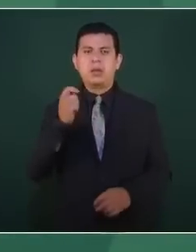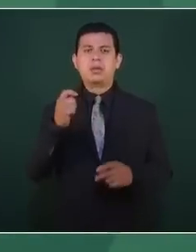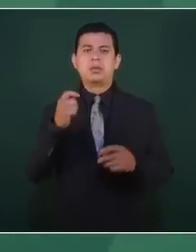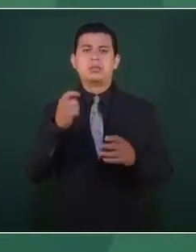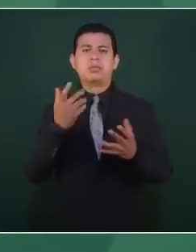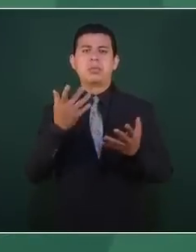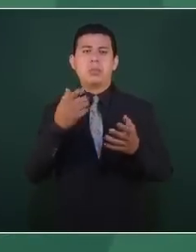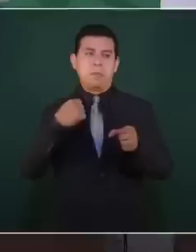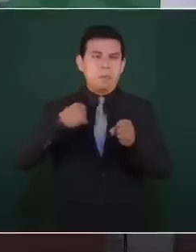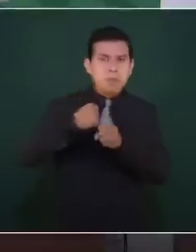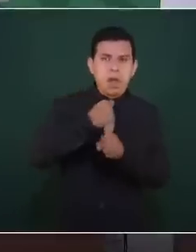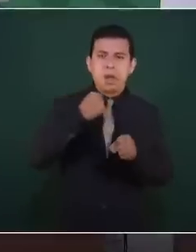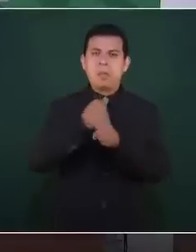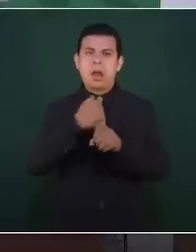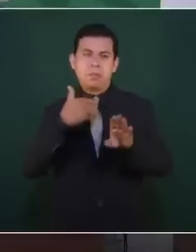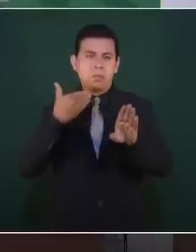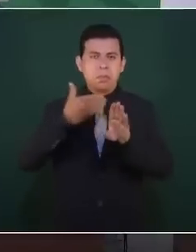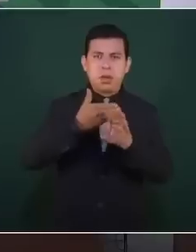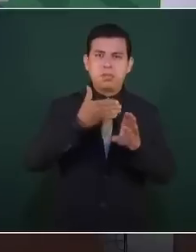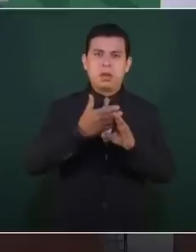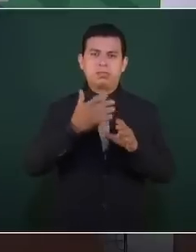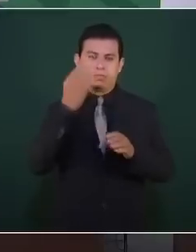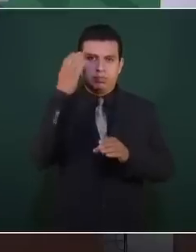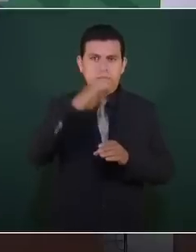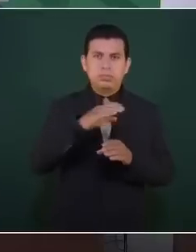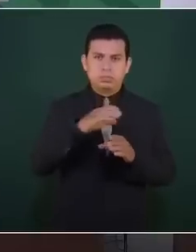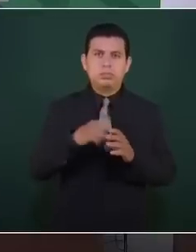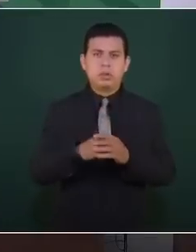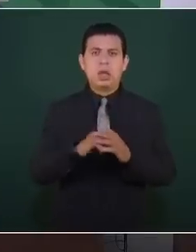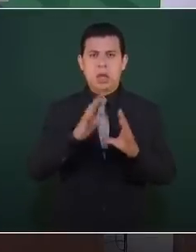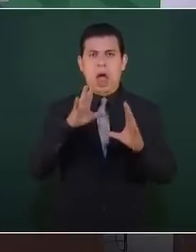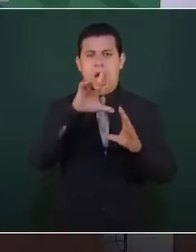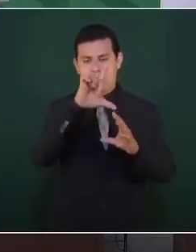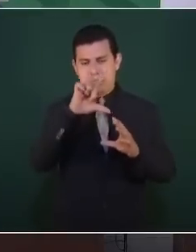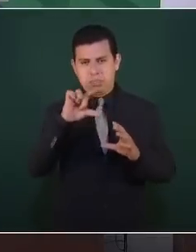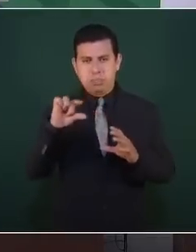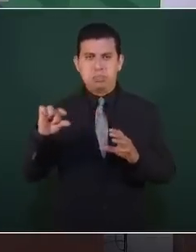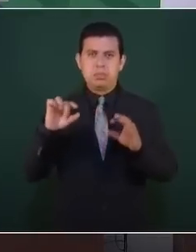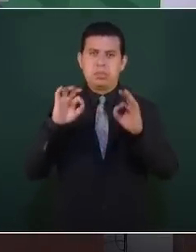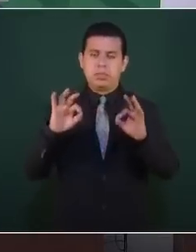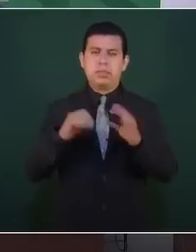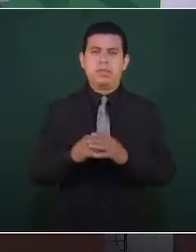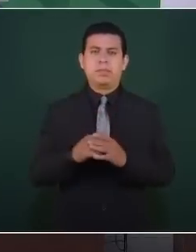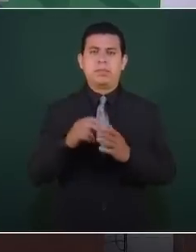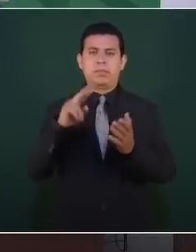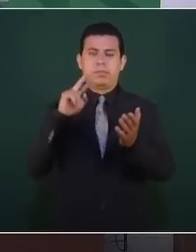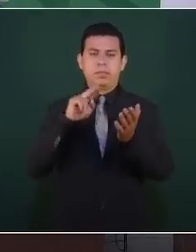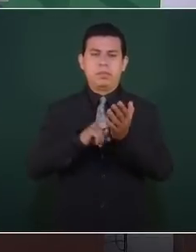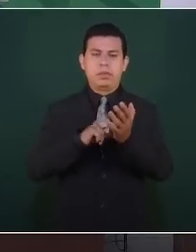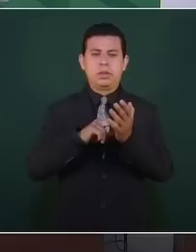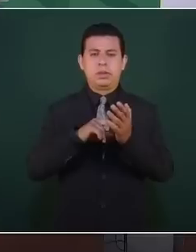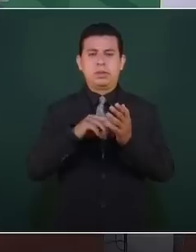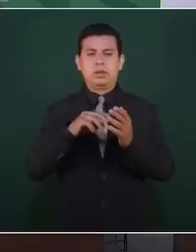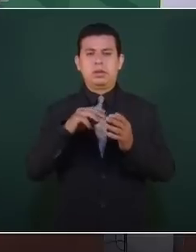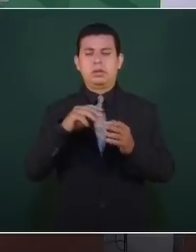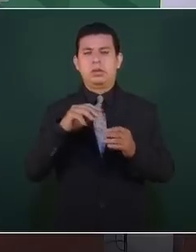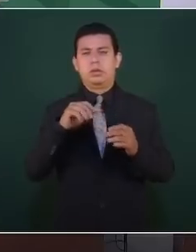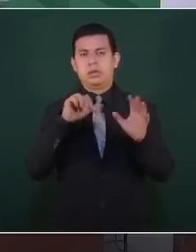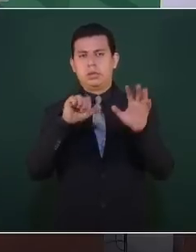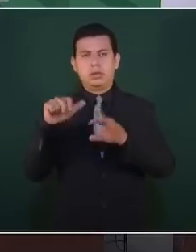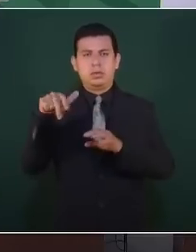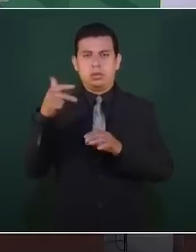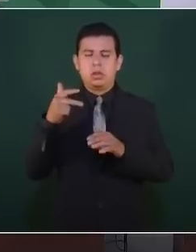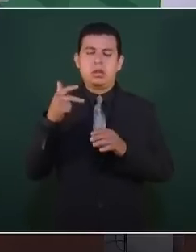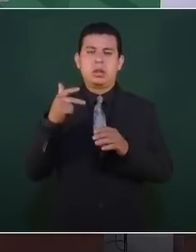con una tendencia hacia la baja también, 2.313 eventos en